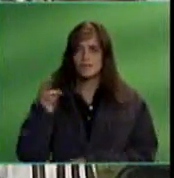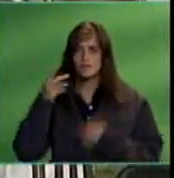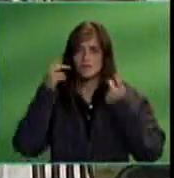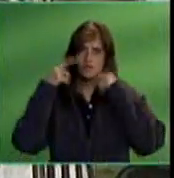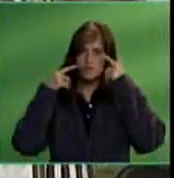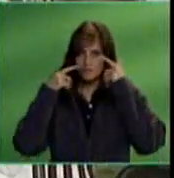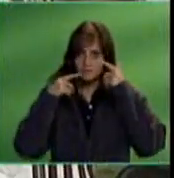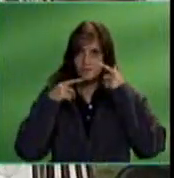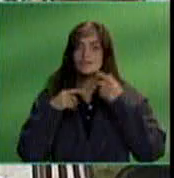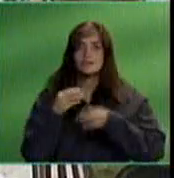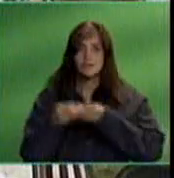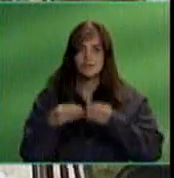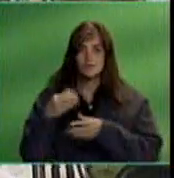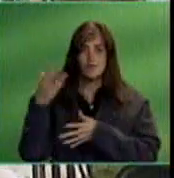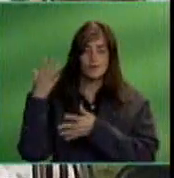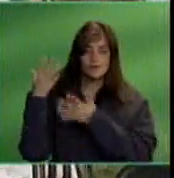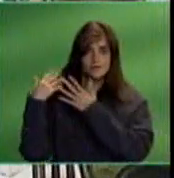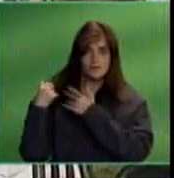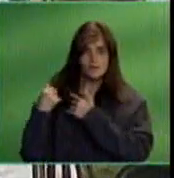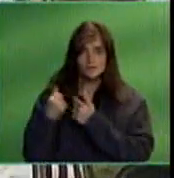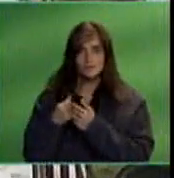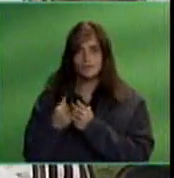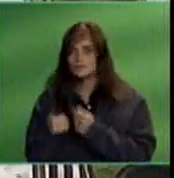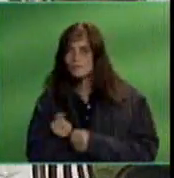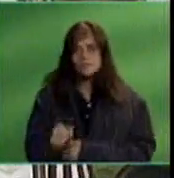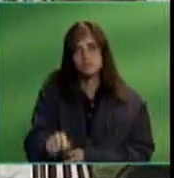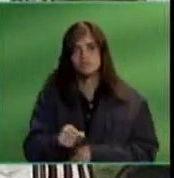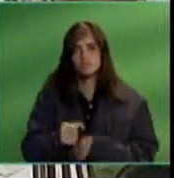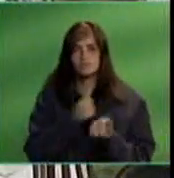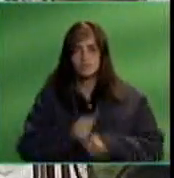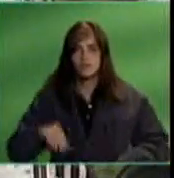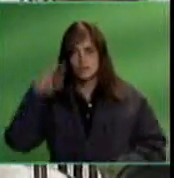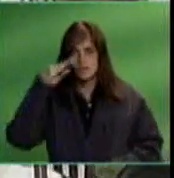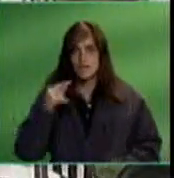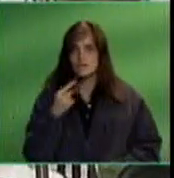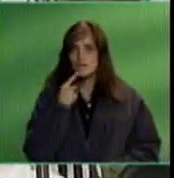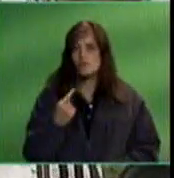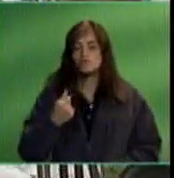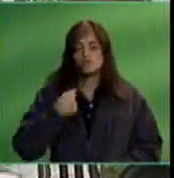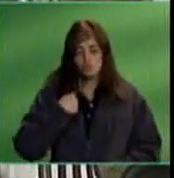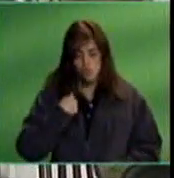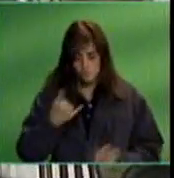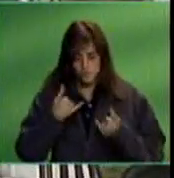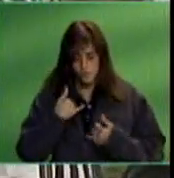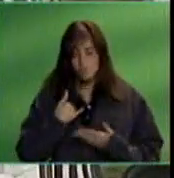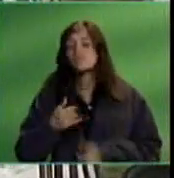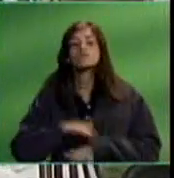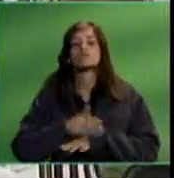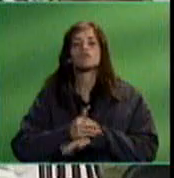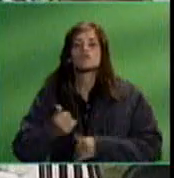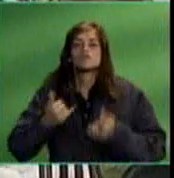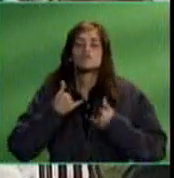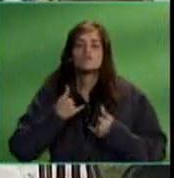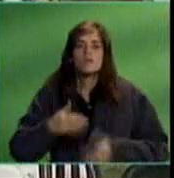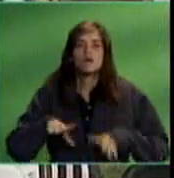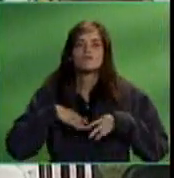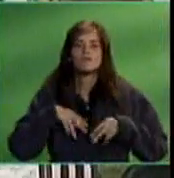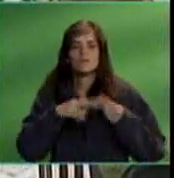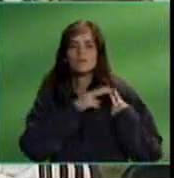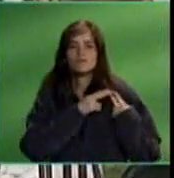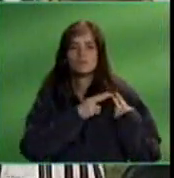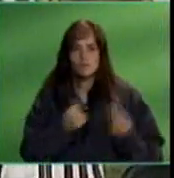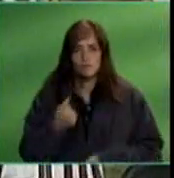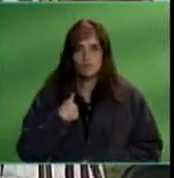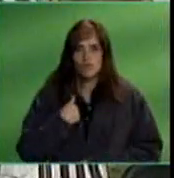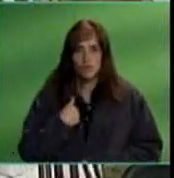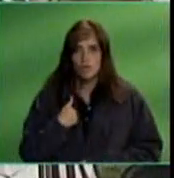Hugo Chávez hizo un una rebelión militar lo primero que hizo fue decir yo soy el responsable yo asumo la responsabilidad